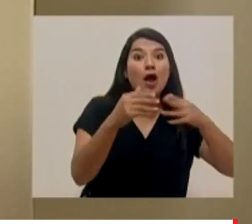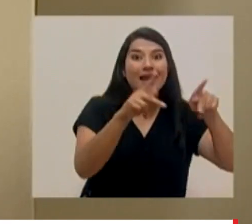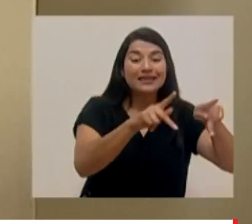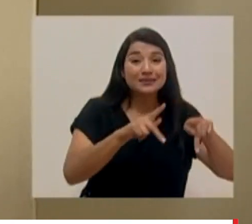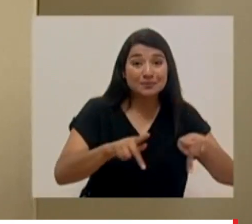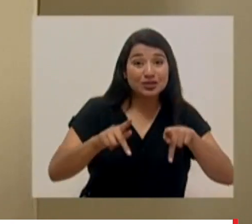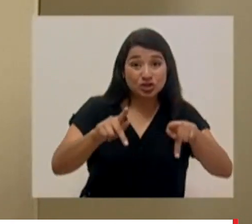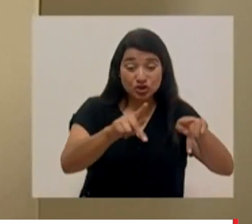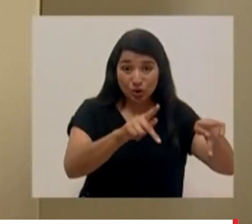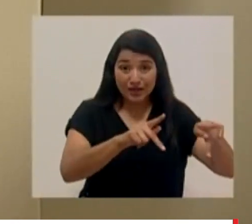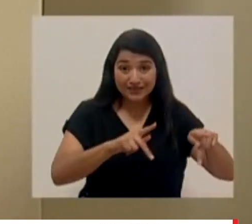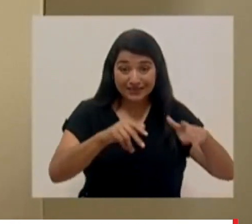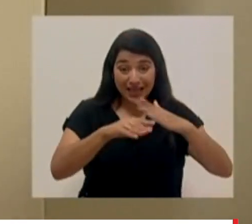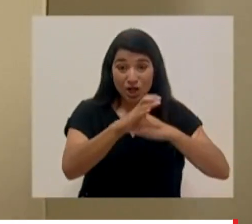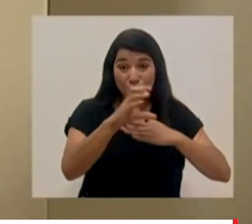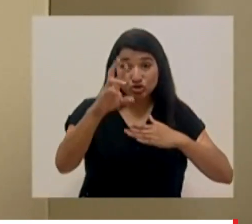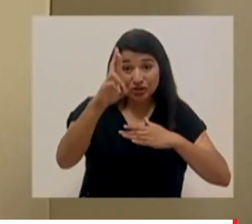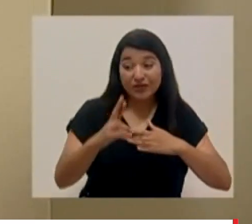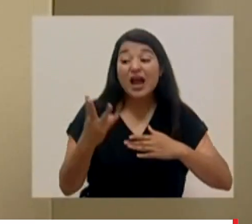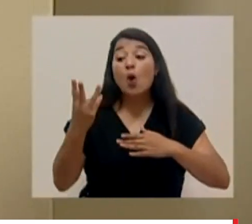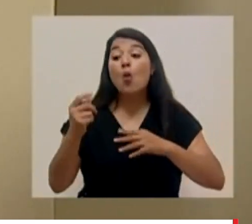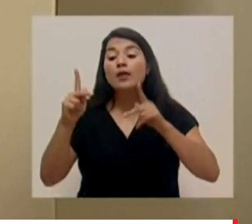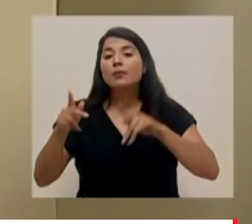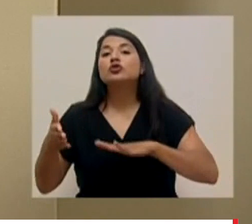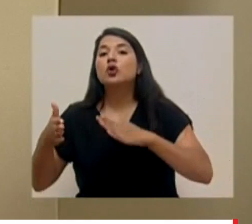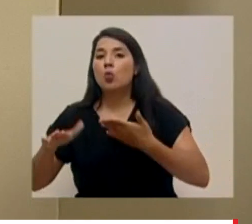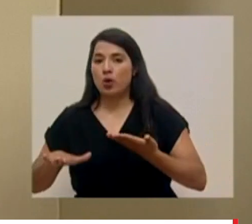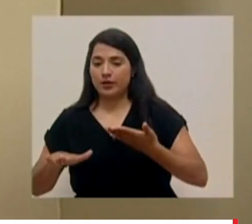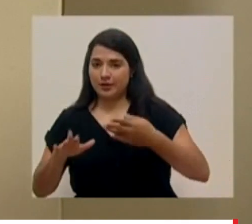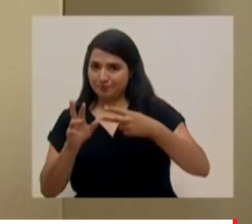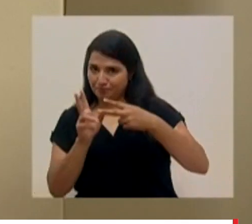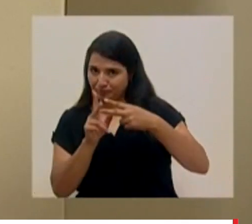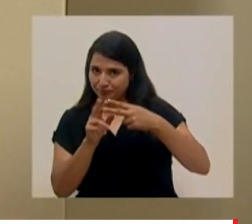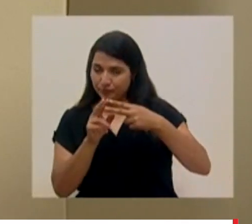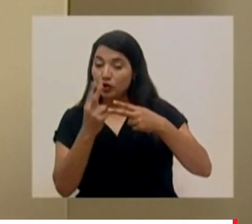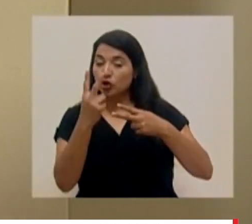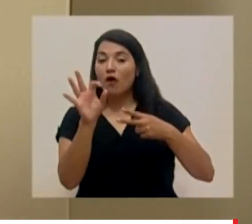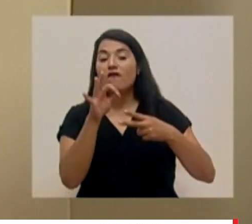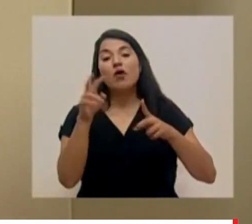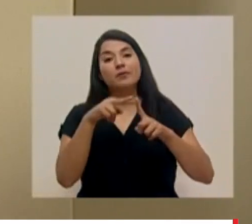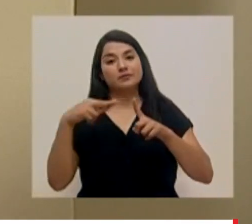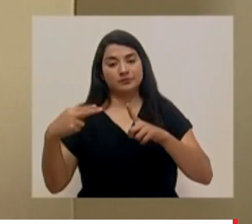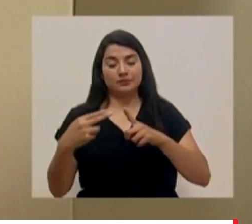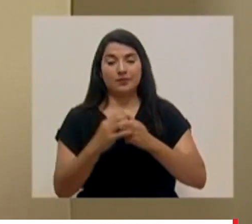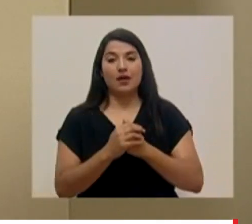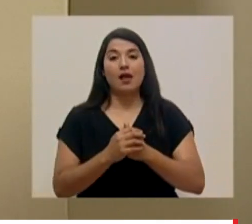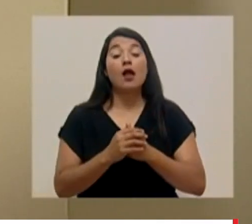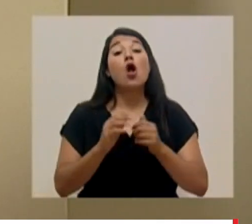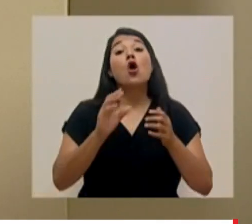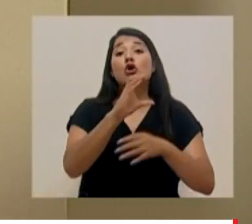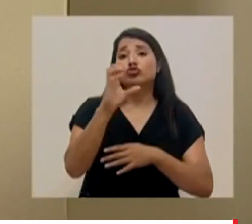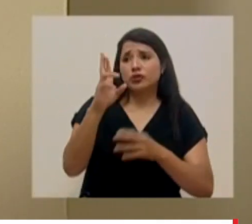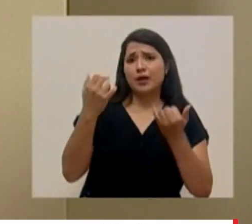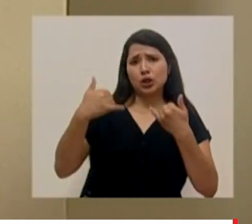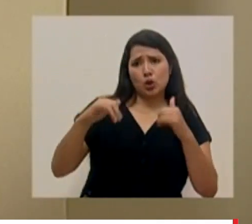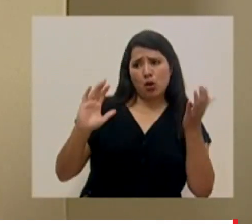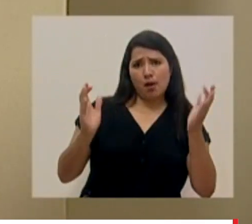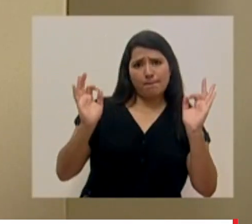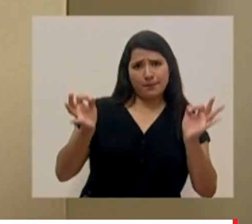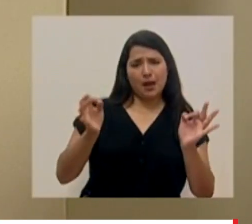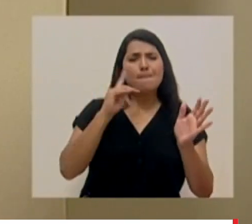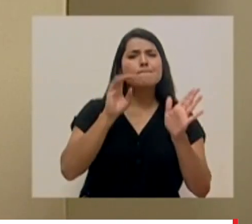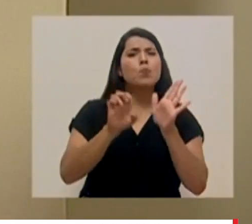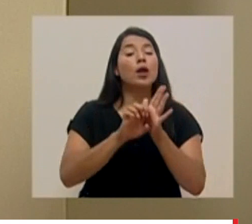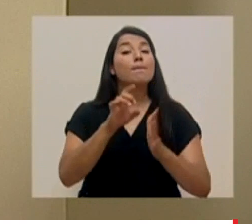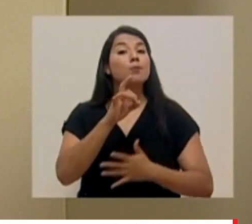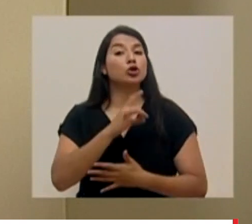contextos, Costa Rica todavía se compara bien con el resto de la región. Doy algunos números. En Chile